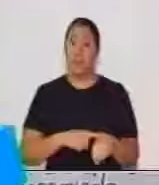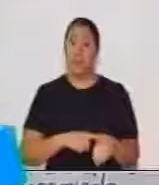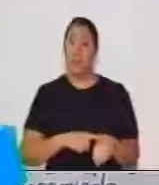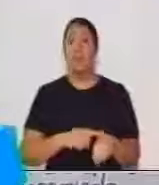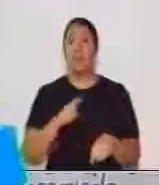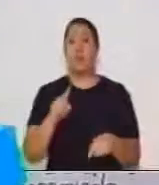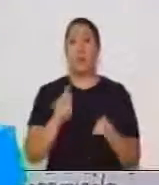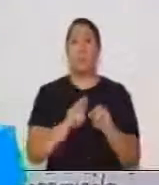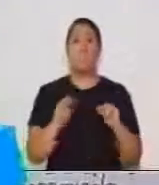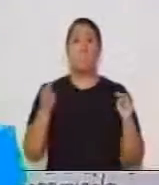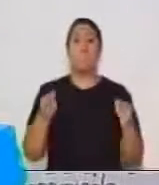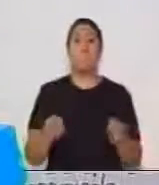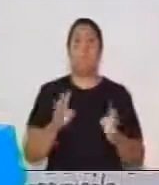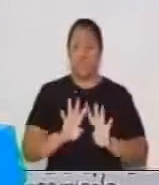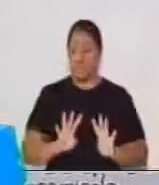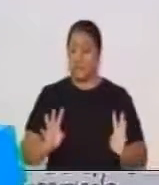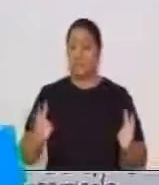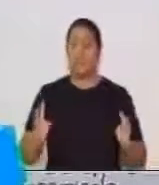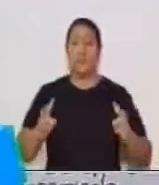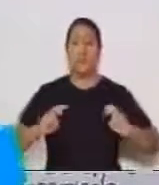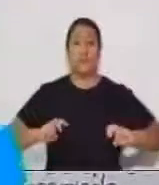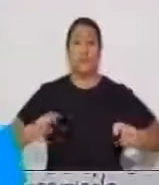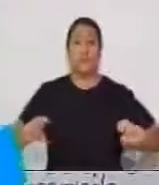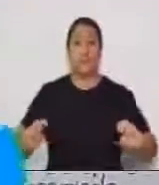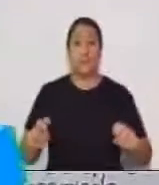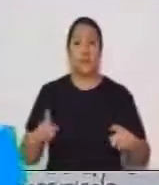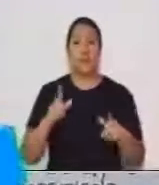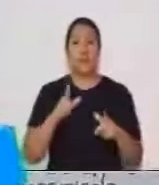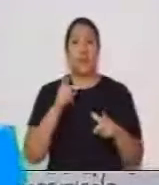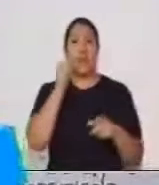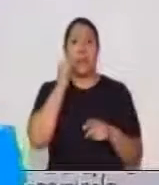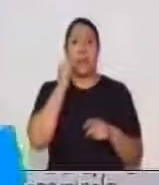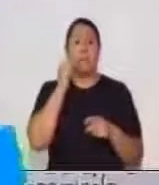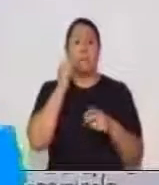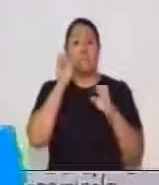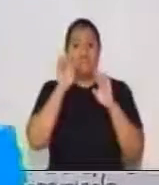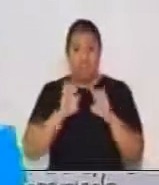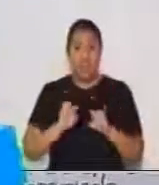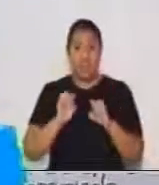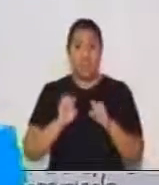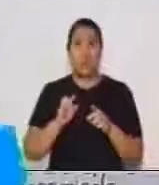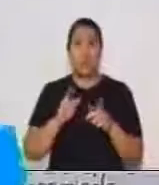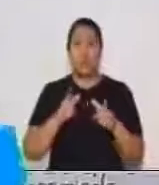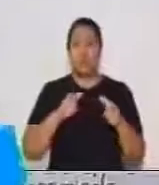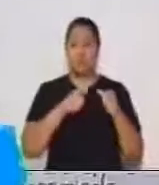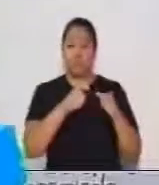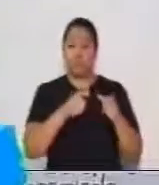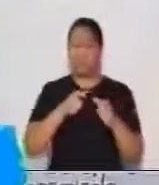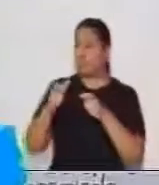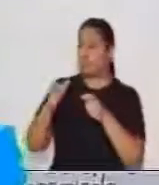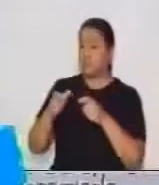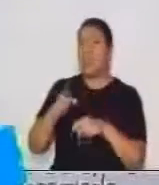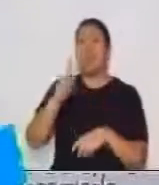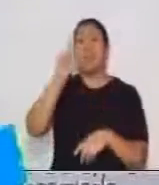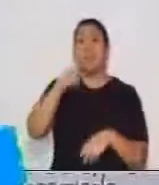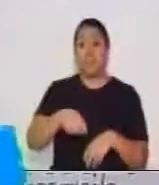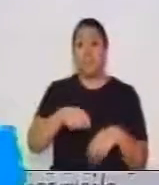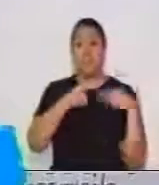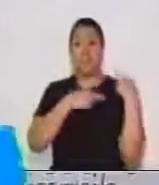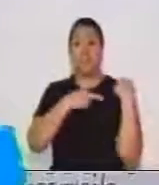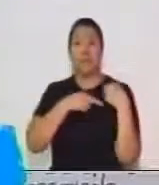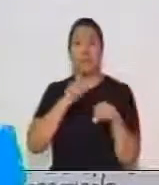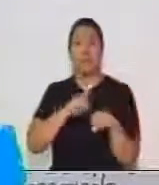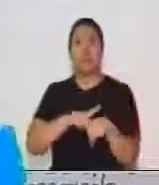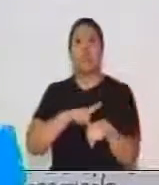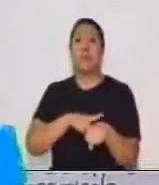mesa redonda, pues el moderador tiene que marcar los tiempos, al igual que en las otras técnicas, pero cada